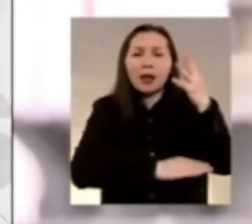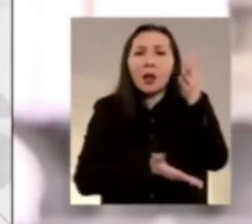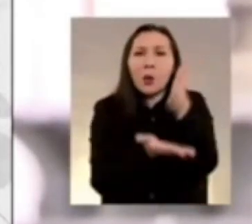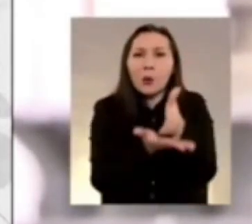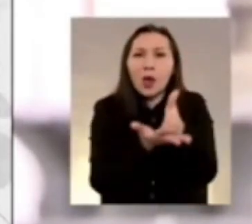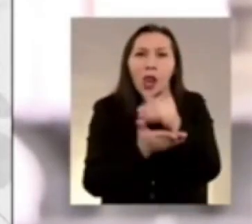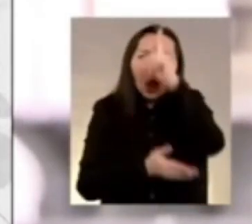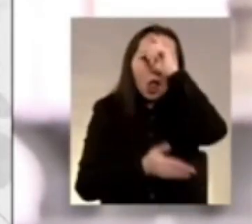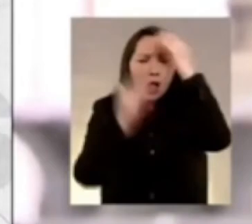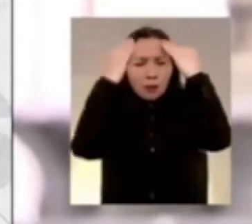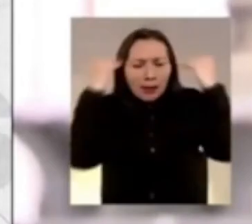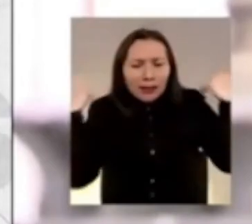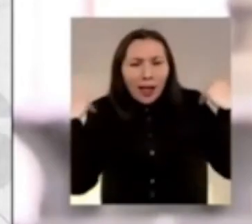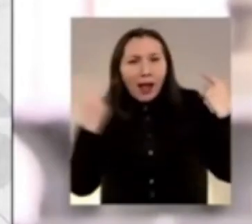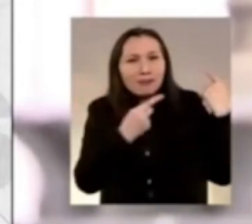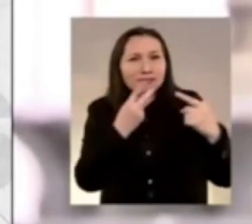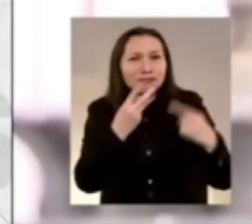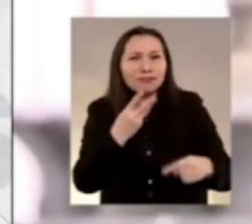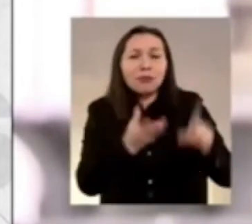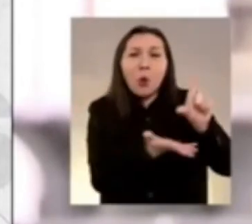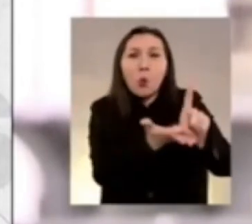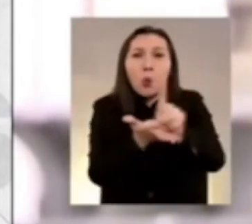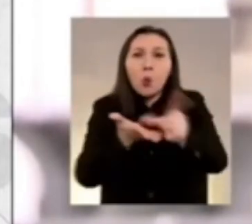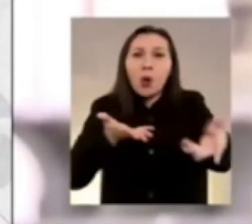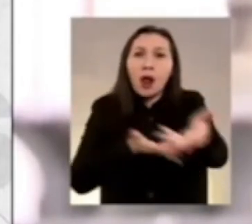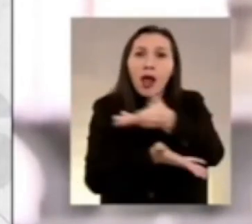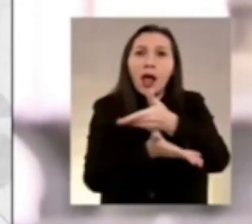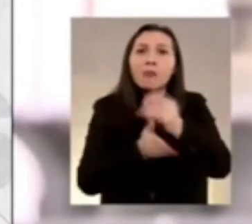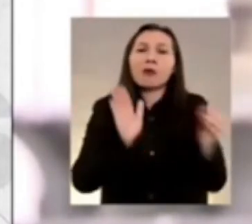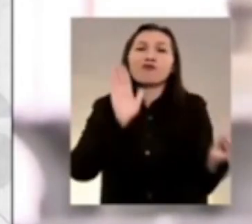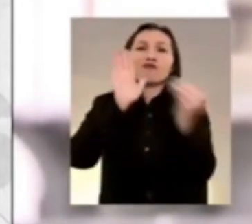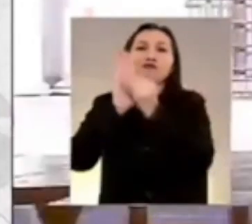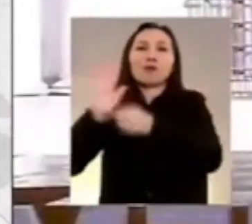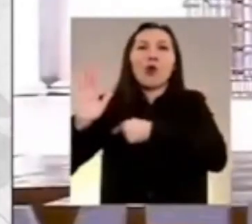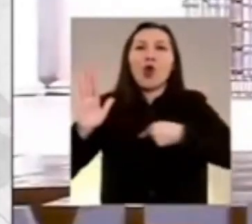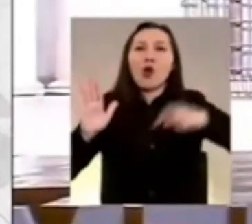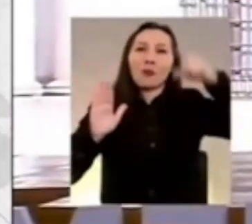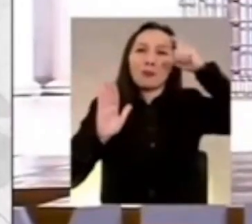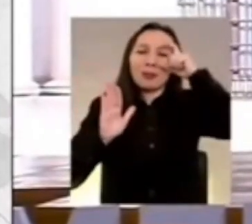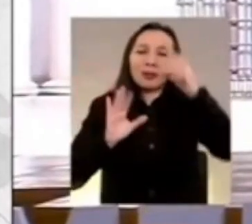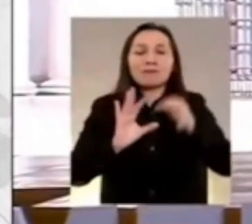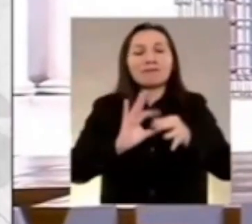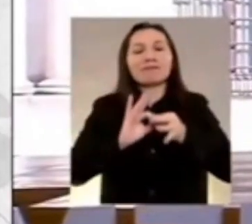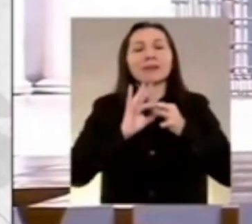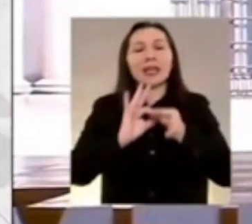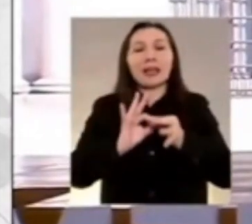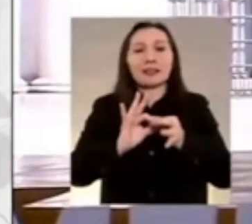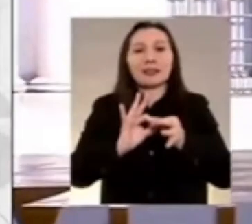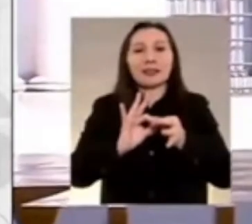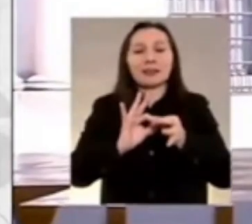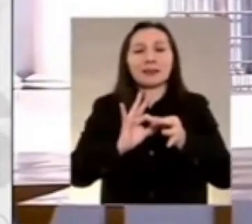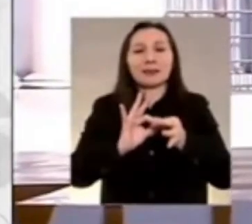escuelas, hospitales y tantos espacios colectivos llevan su nombre. Gracias.